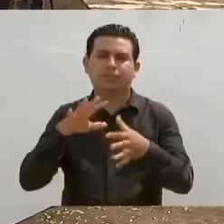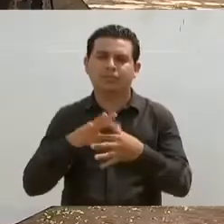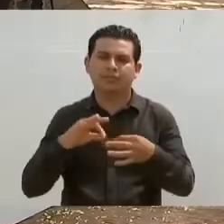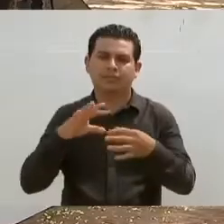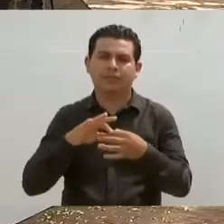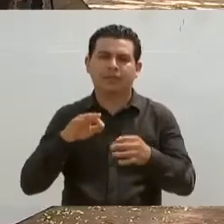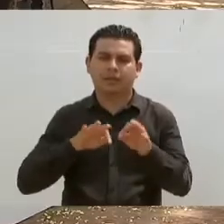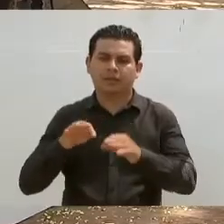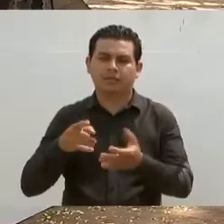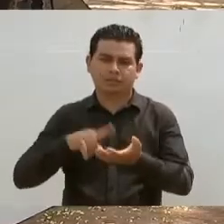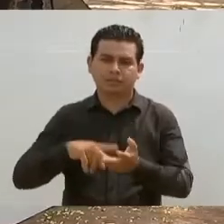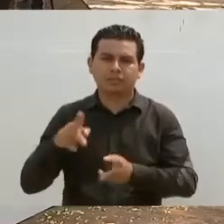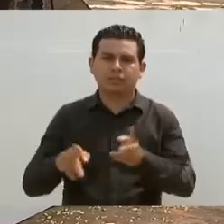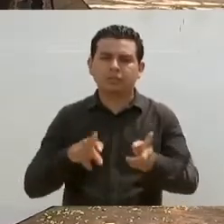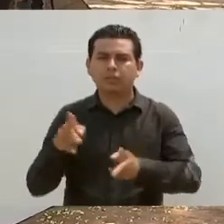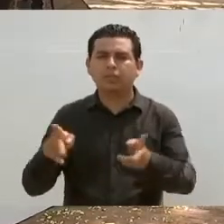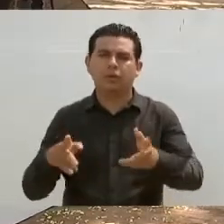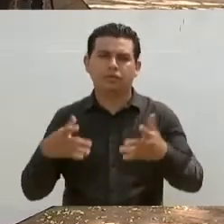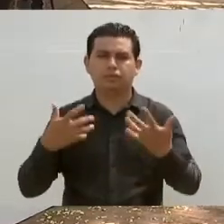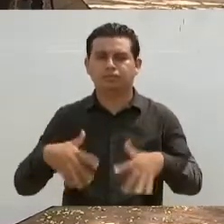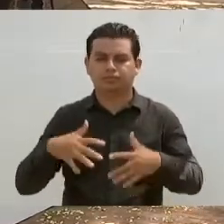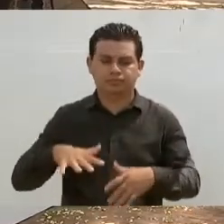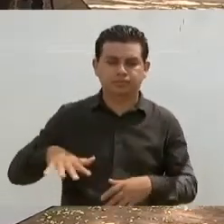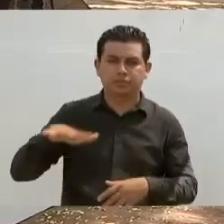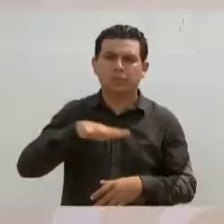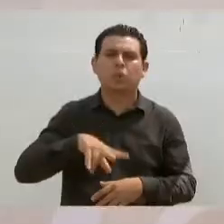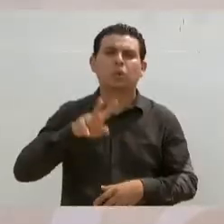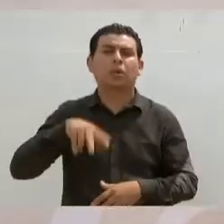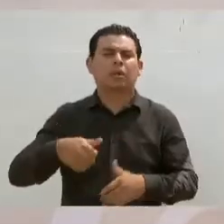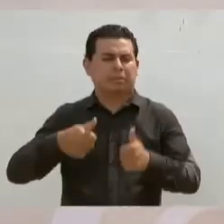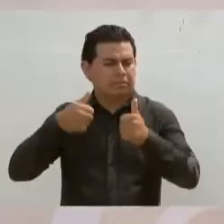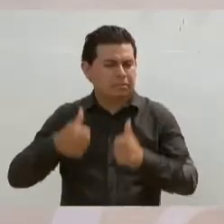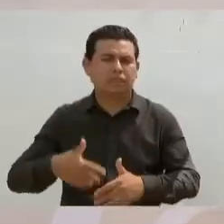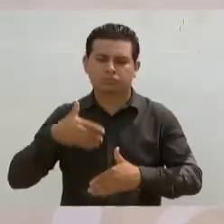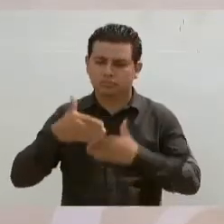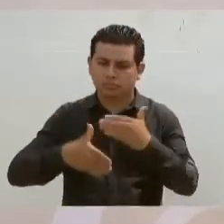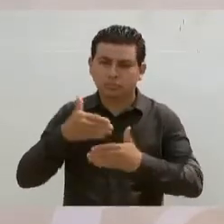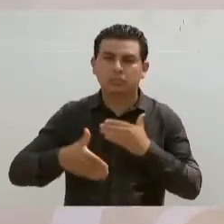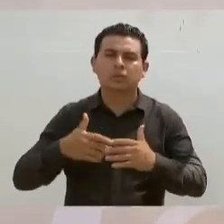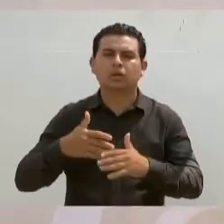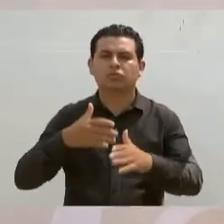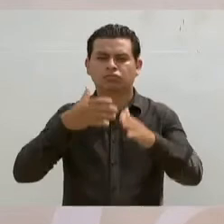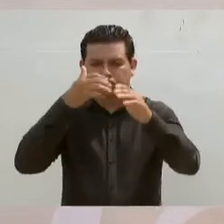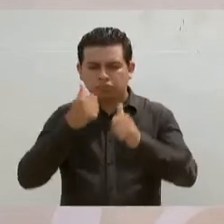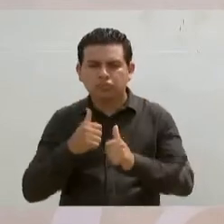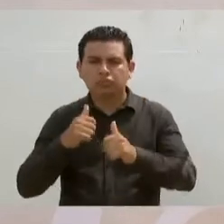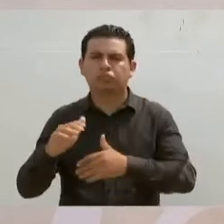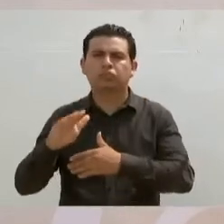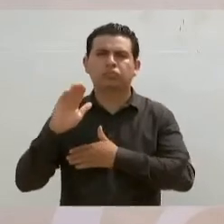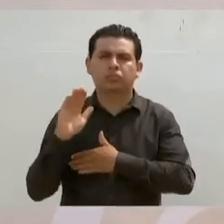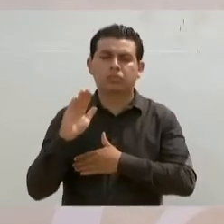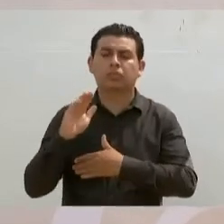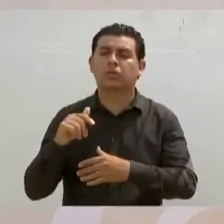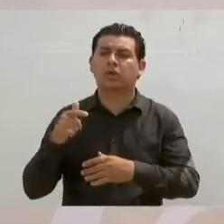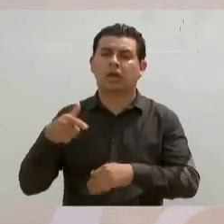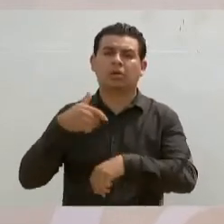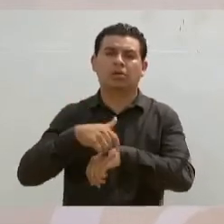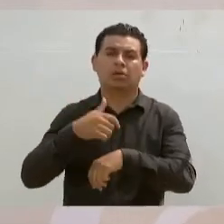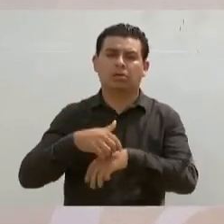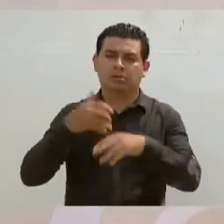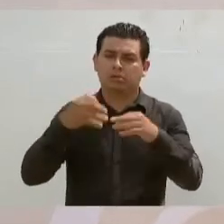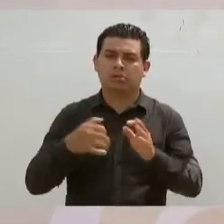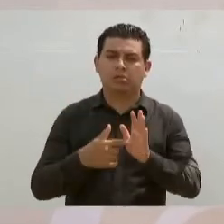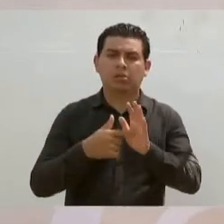estas comunidades. Un trabajo intenso, comprometido. Los números que aquí se han presentado no